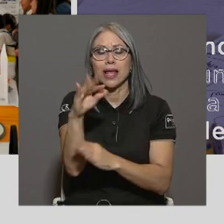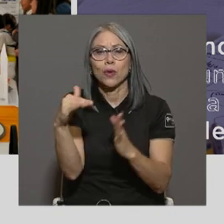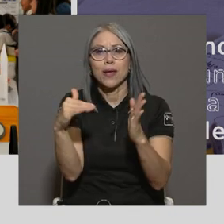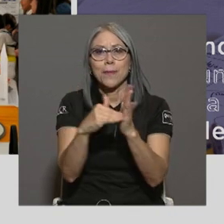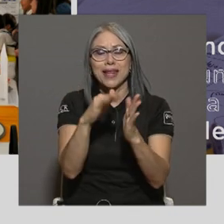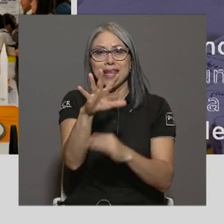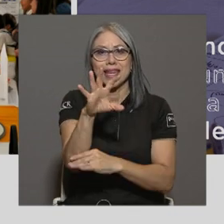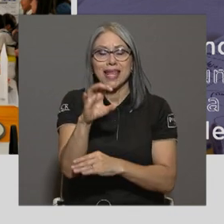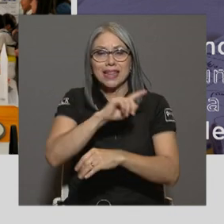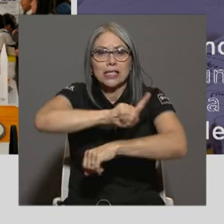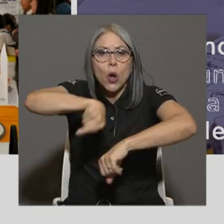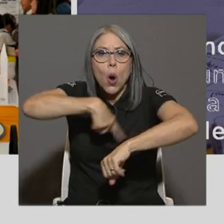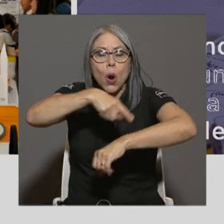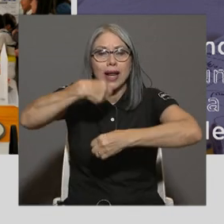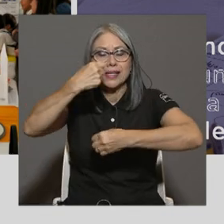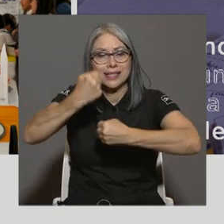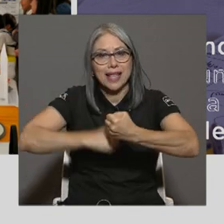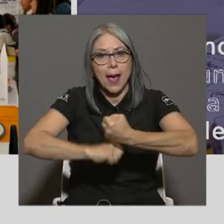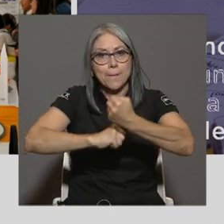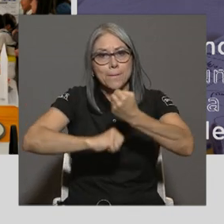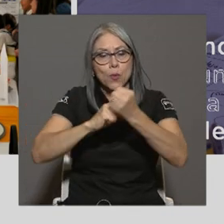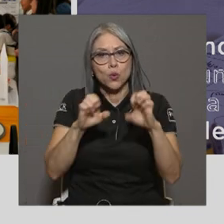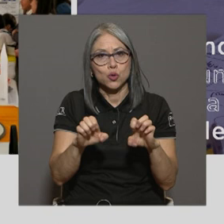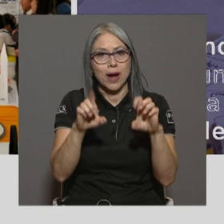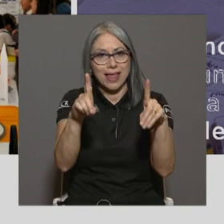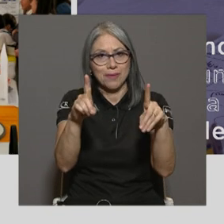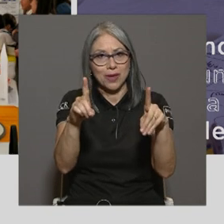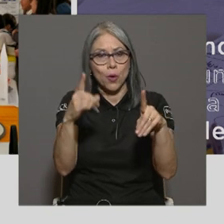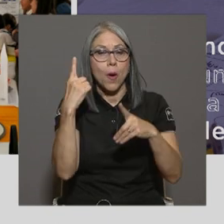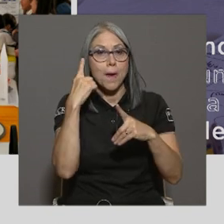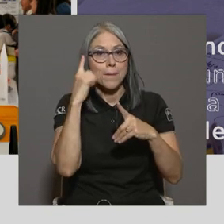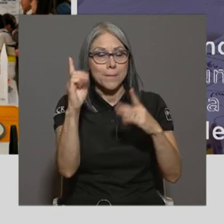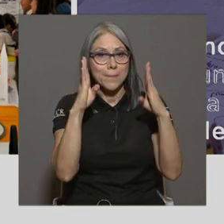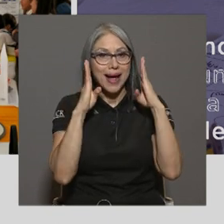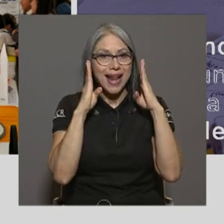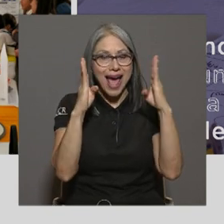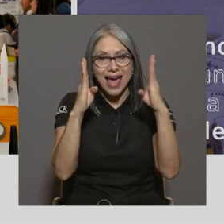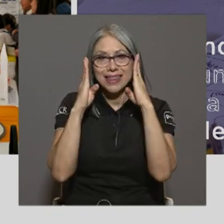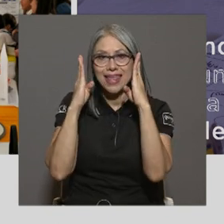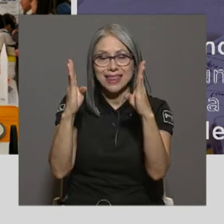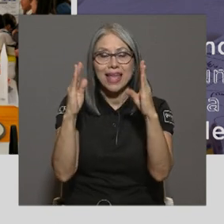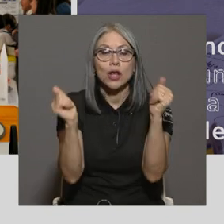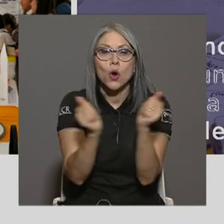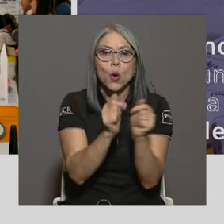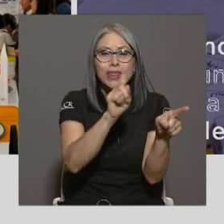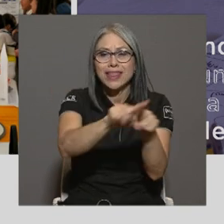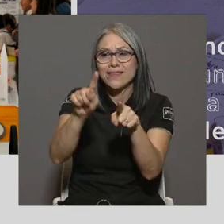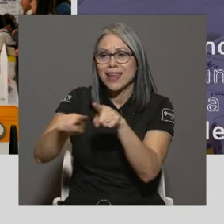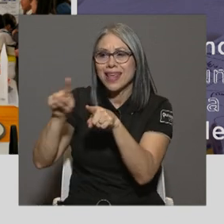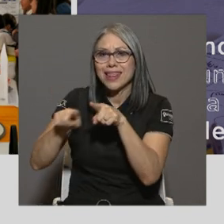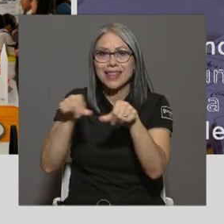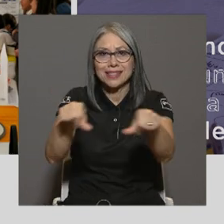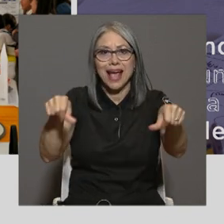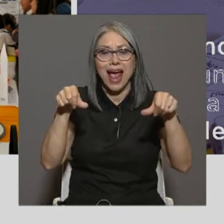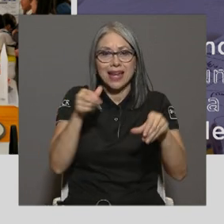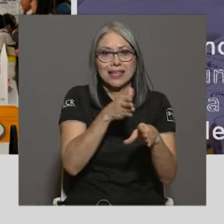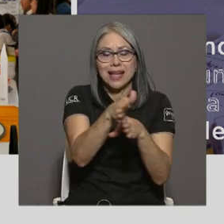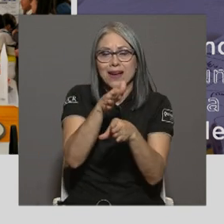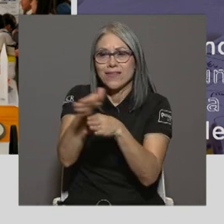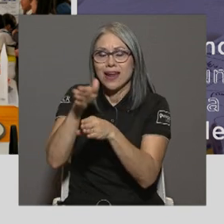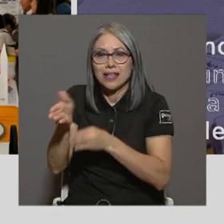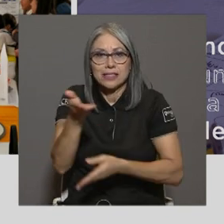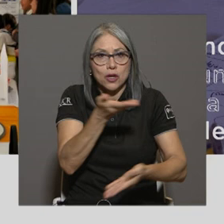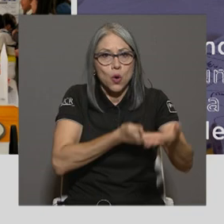1.159.500 horas de apoyo académico para atender de manera interdisciplinaria y colaborativa, con